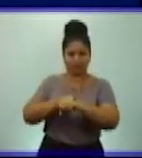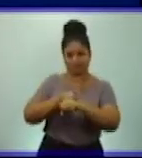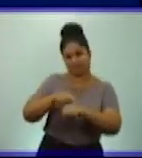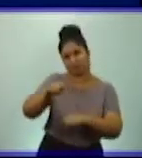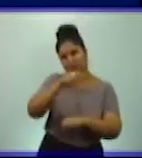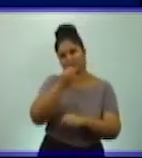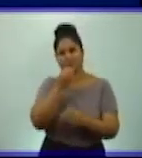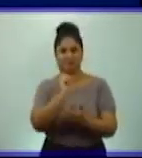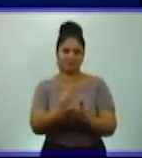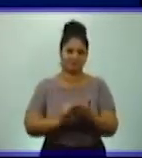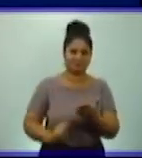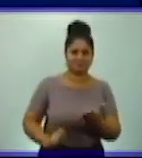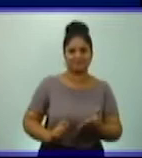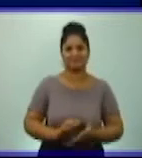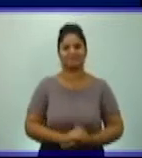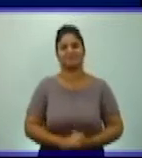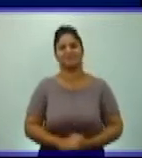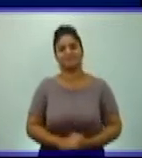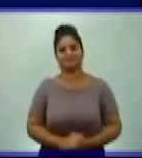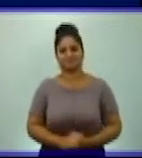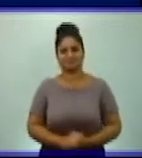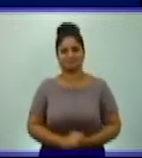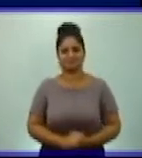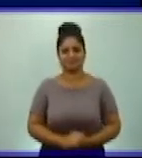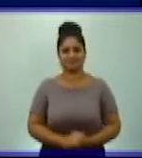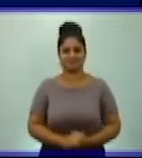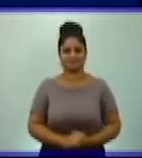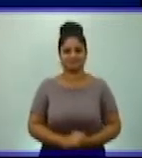preguntas y después volvemos con el análisis.